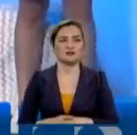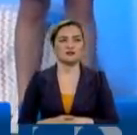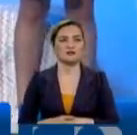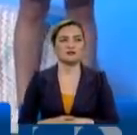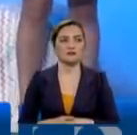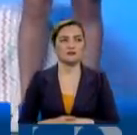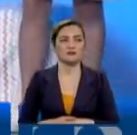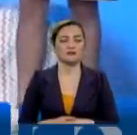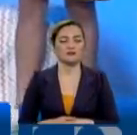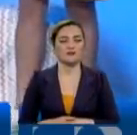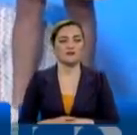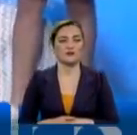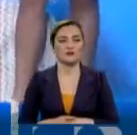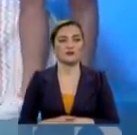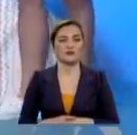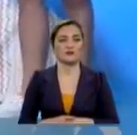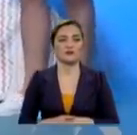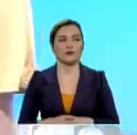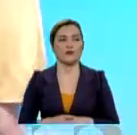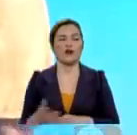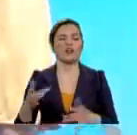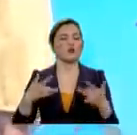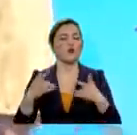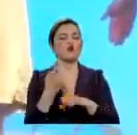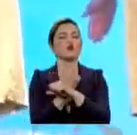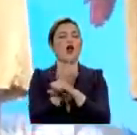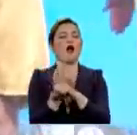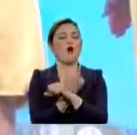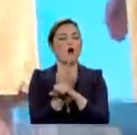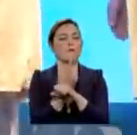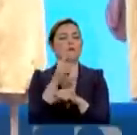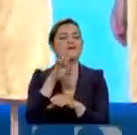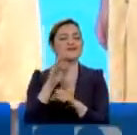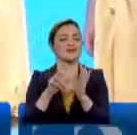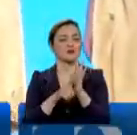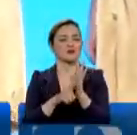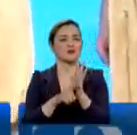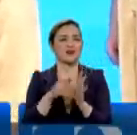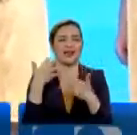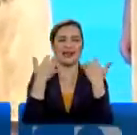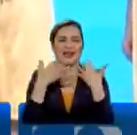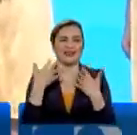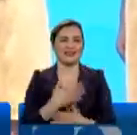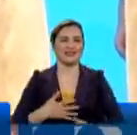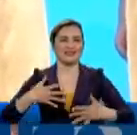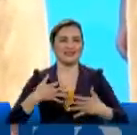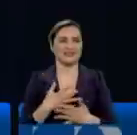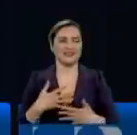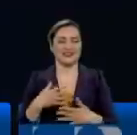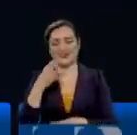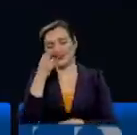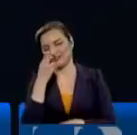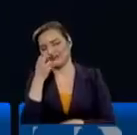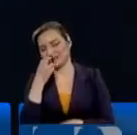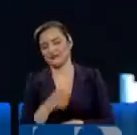idiota! La obra dura 1 hora con 27 minutos. Atrévase a reír y a disfrutar de una comedia que promete rebasar